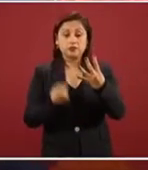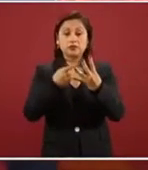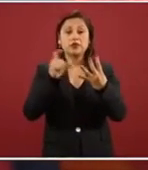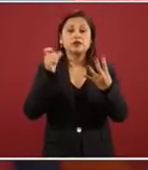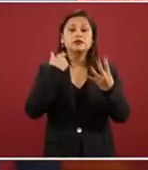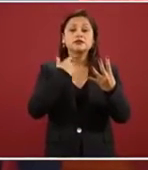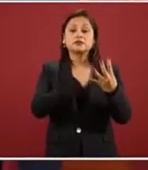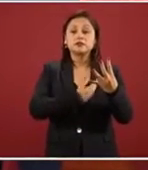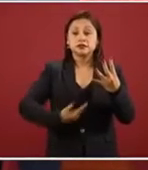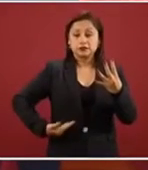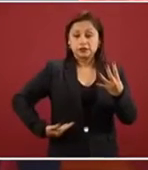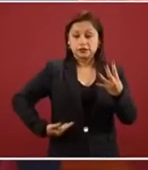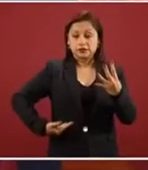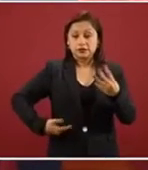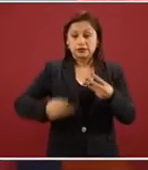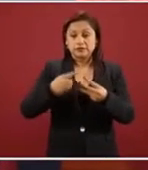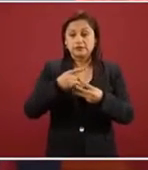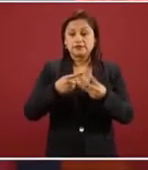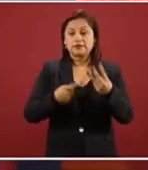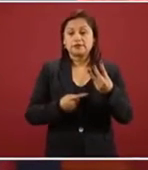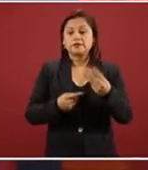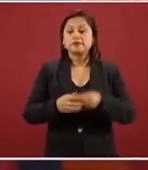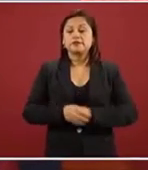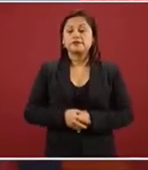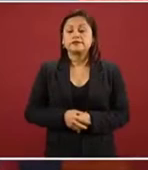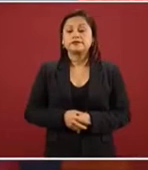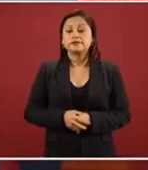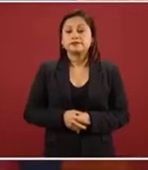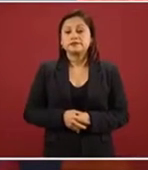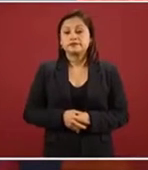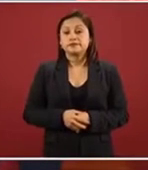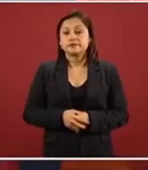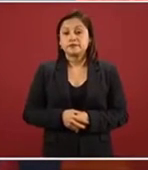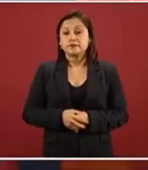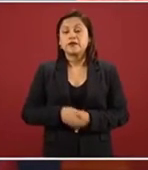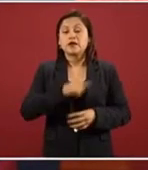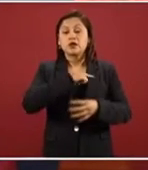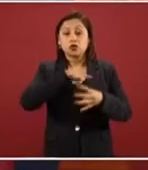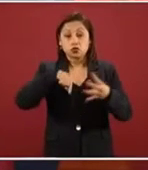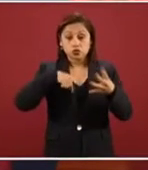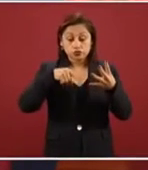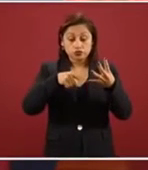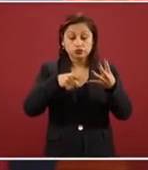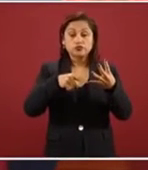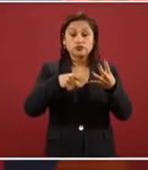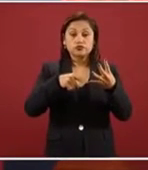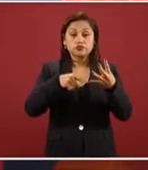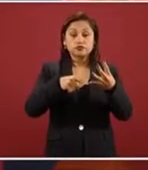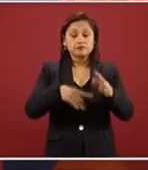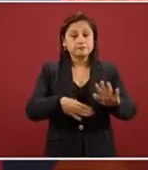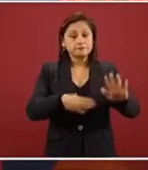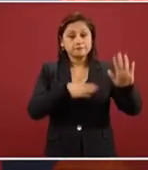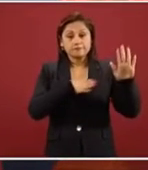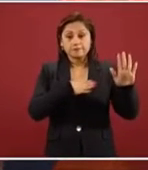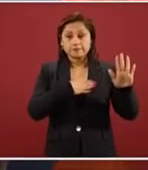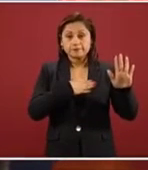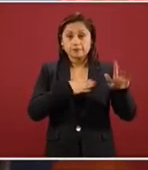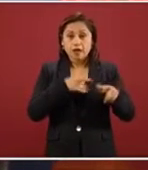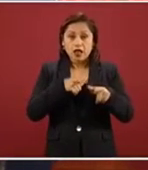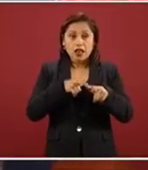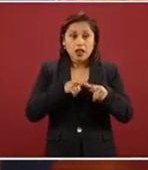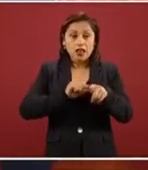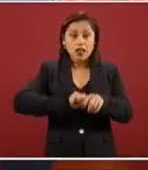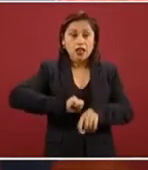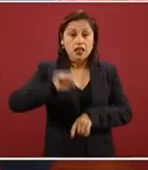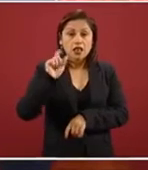44.9. El compromiso de nosotros es que no aumente la deuda, que